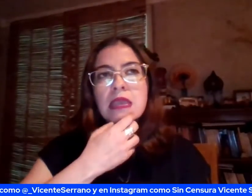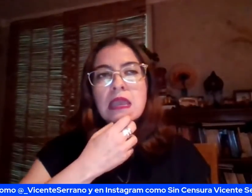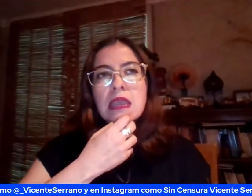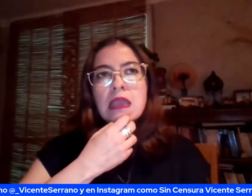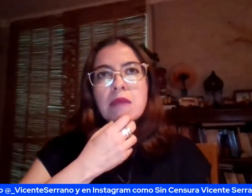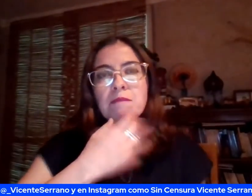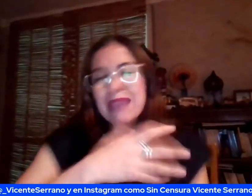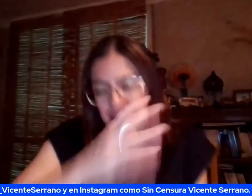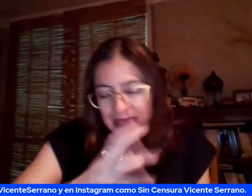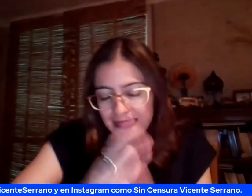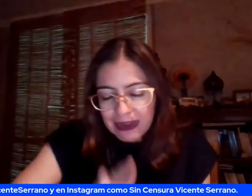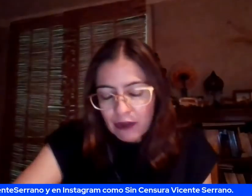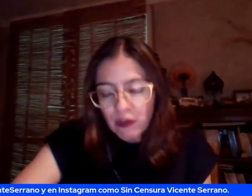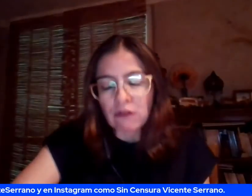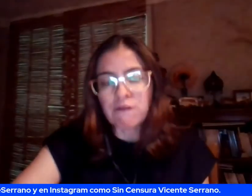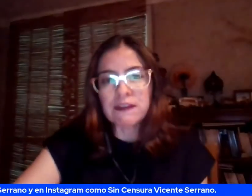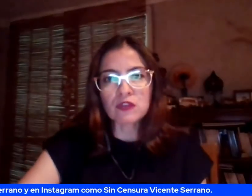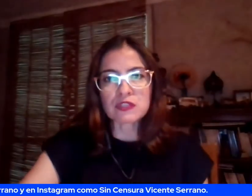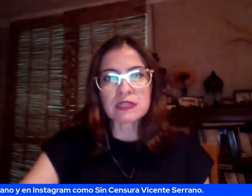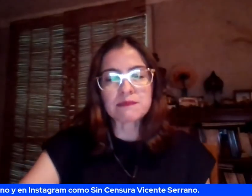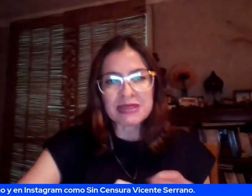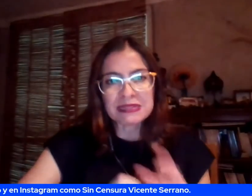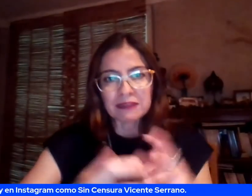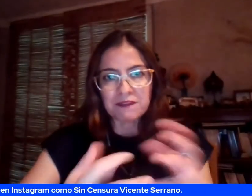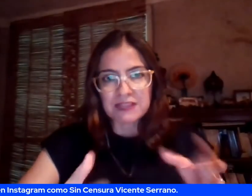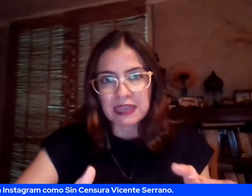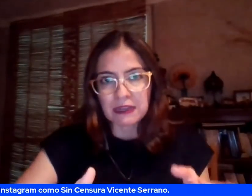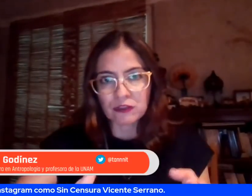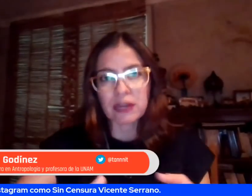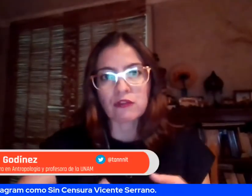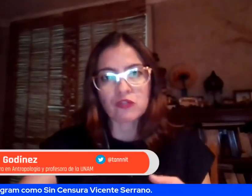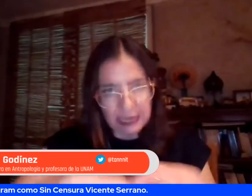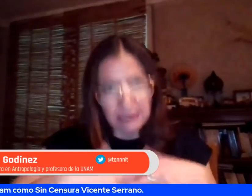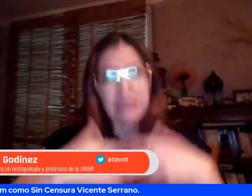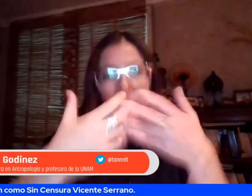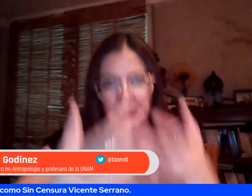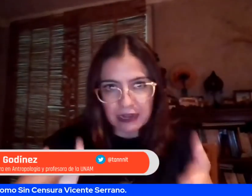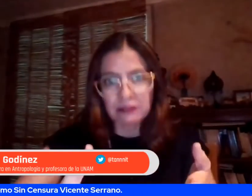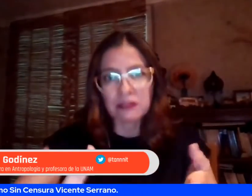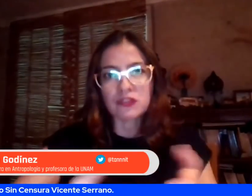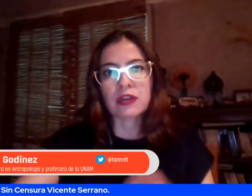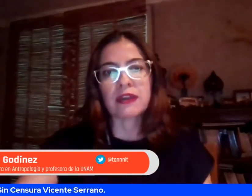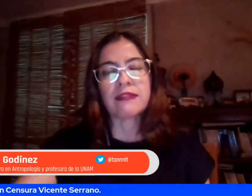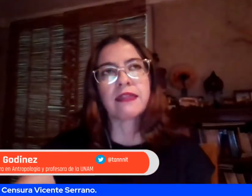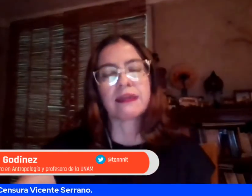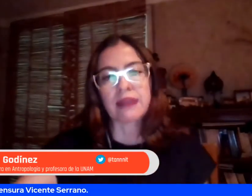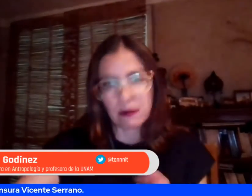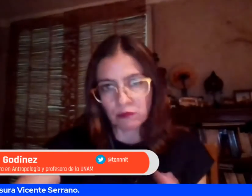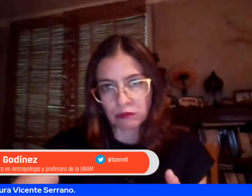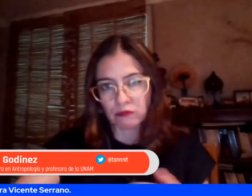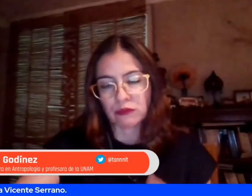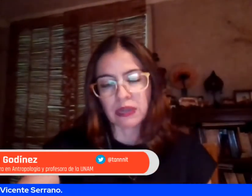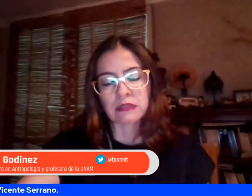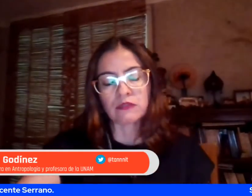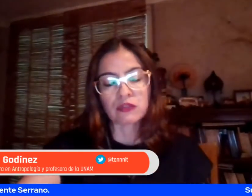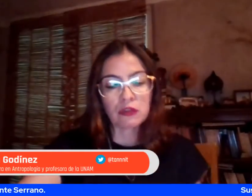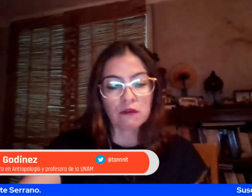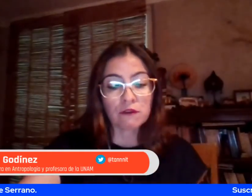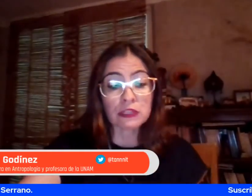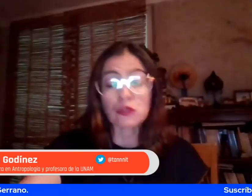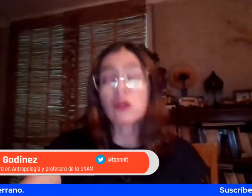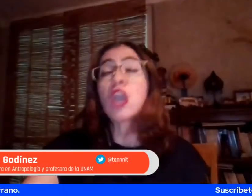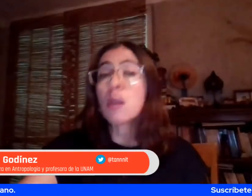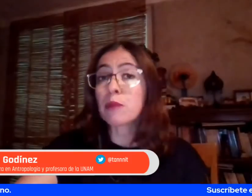demás. Me queda claro que el conflicto es más artificial que otra cosa y tiene la intencionalidad de crear una